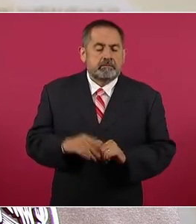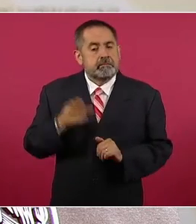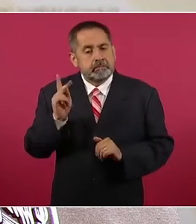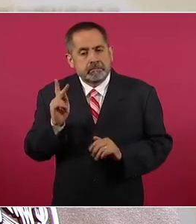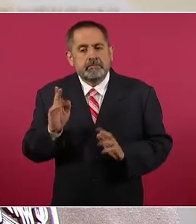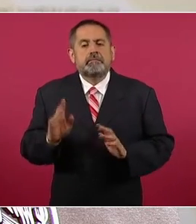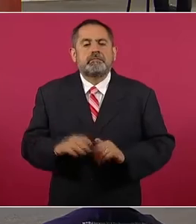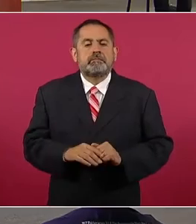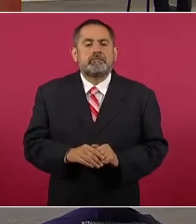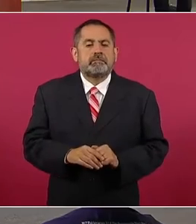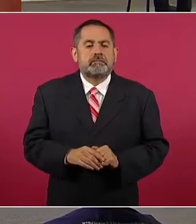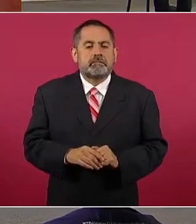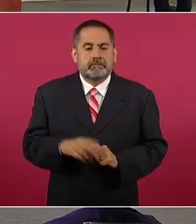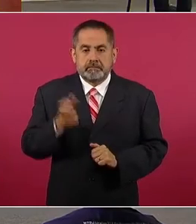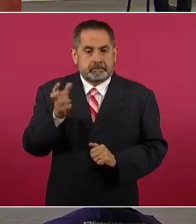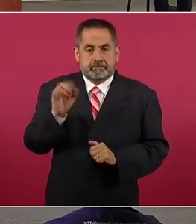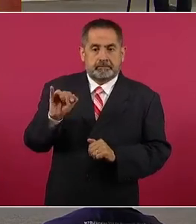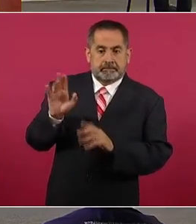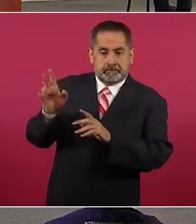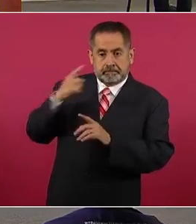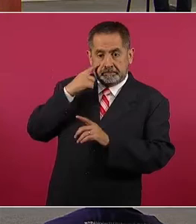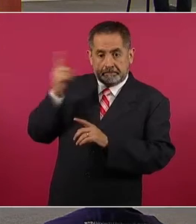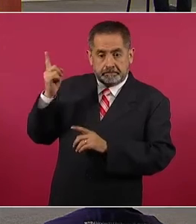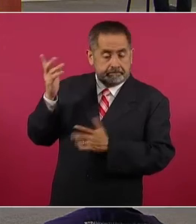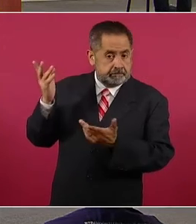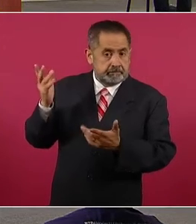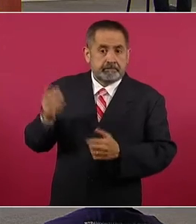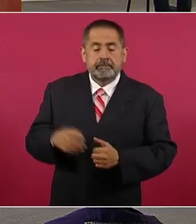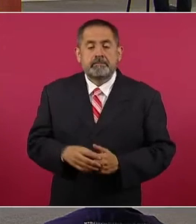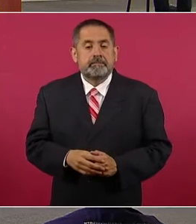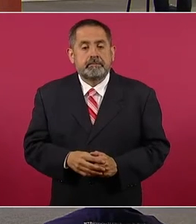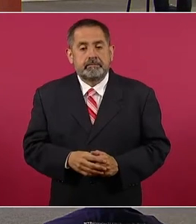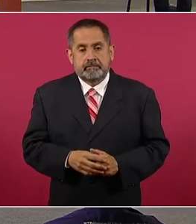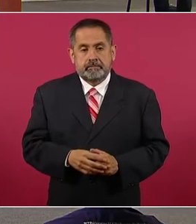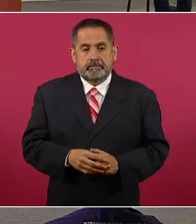pero así estamos.